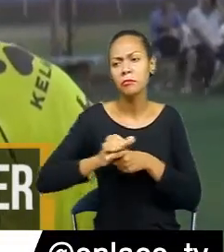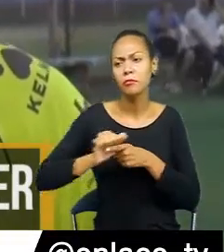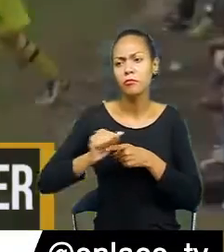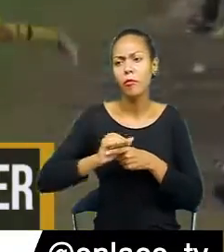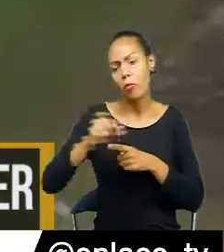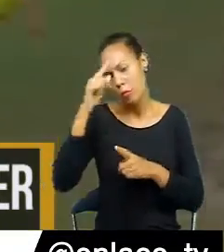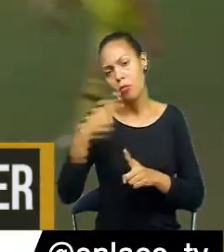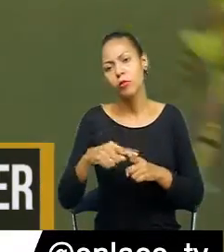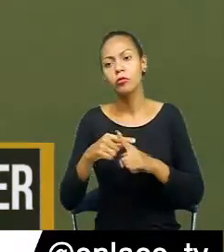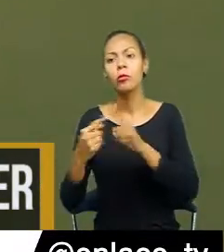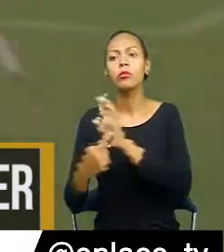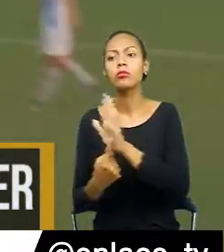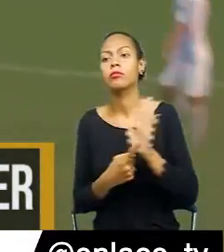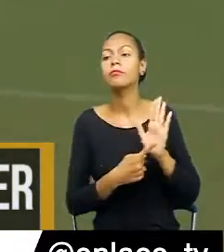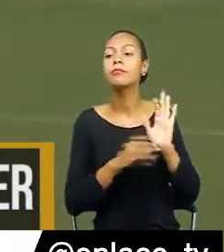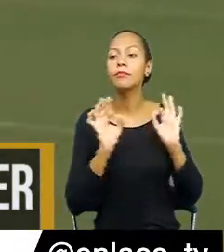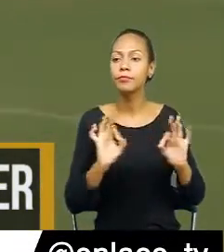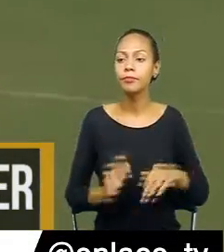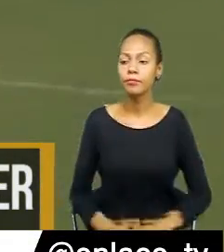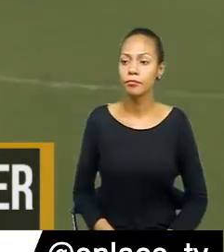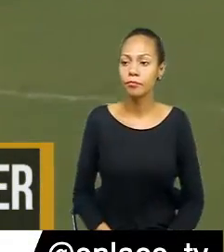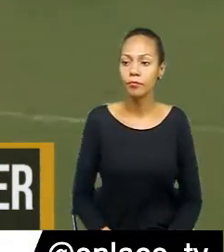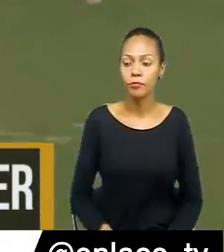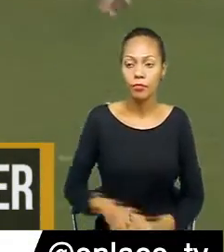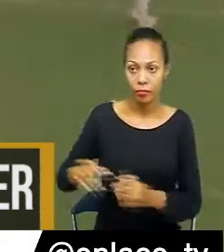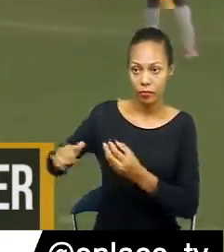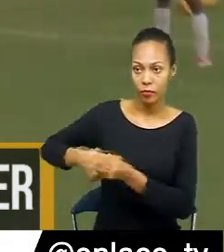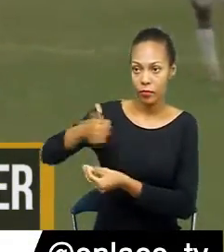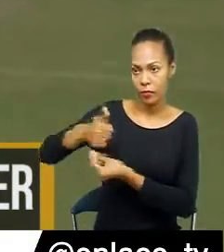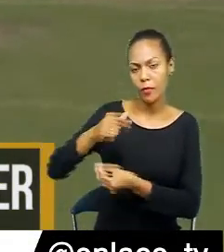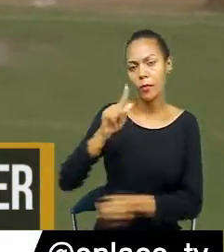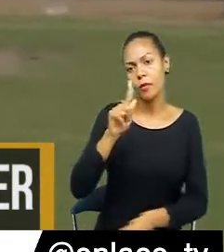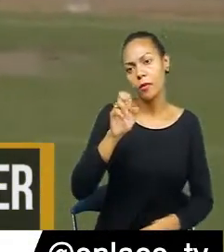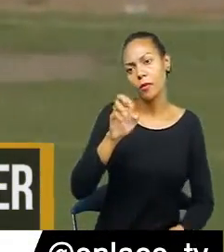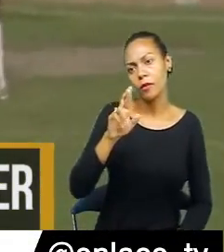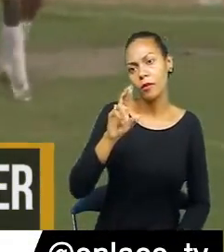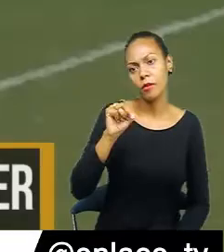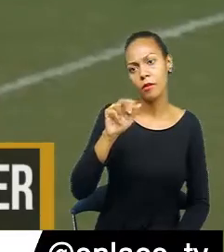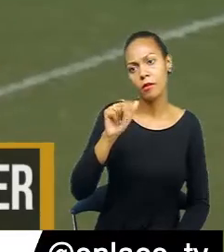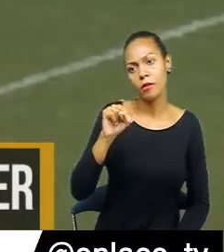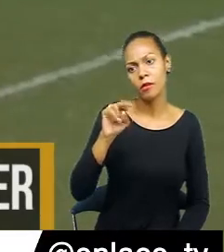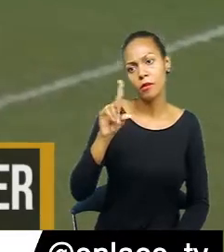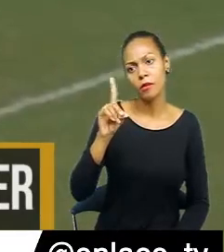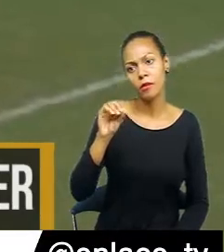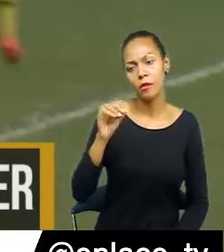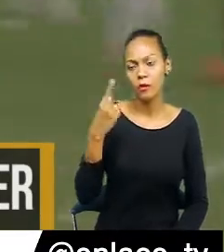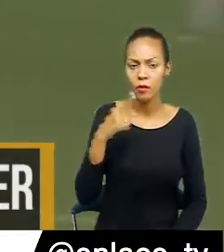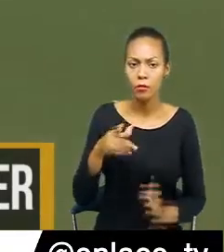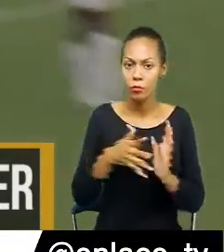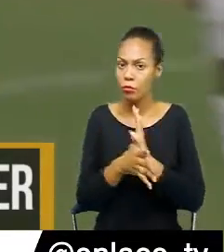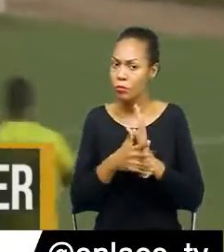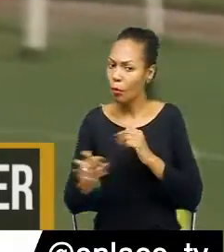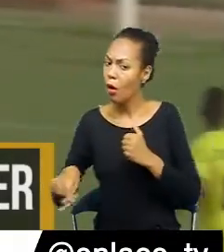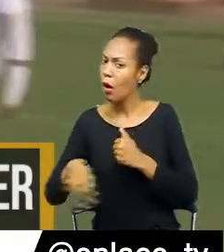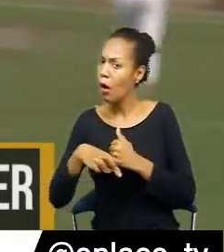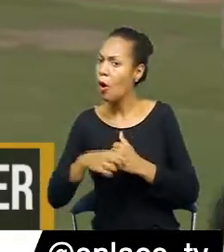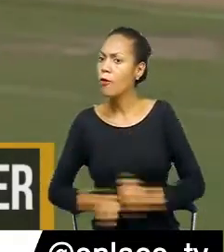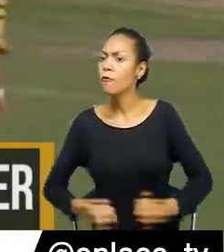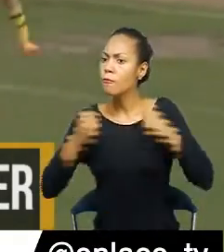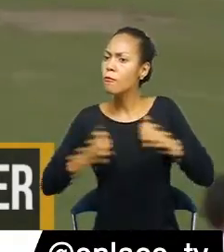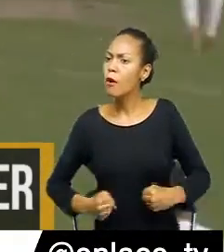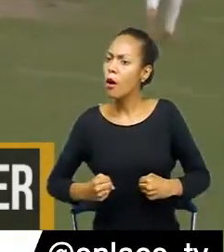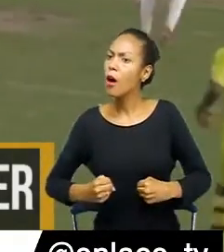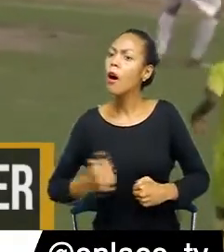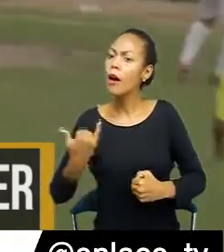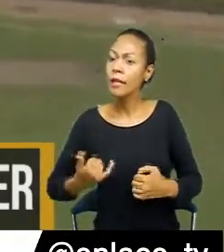de visitante. Fernando Galvis, director técnico de Real Santander, asegura que la Máquina Amarilla es un equipo fuerte y ahora ellos deberán